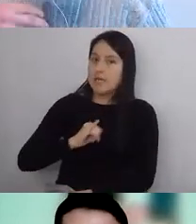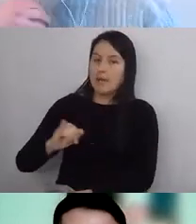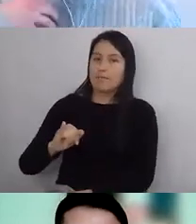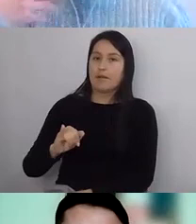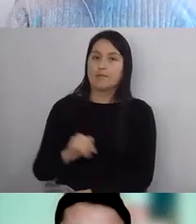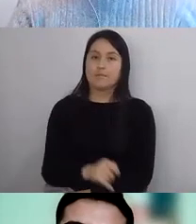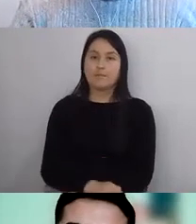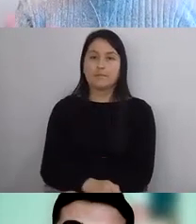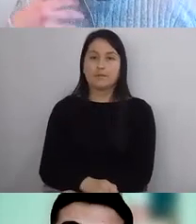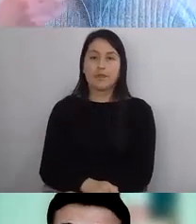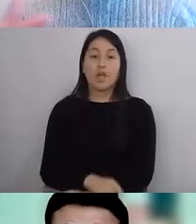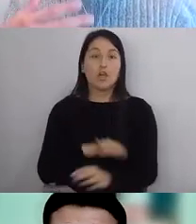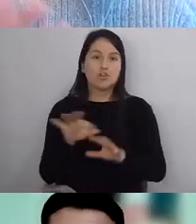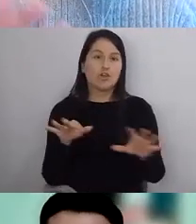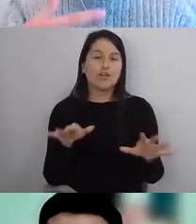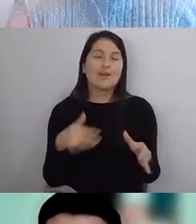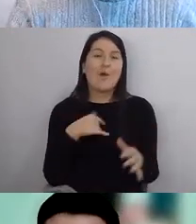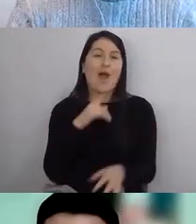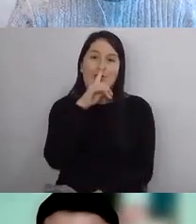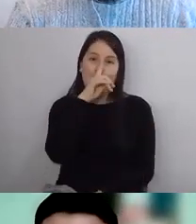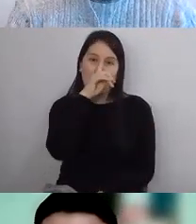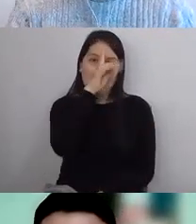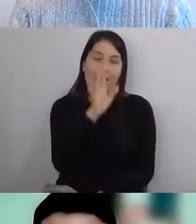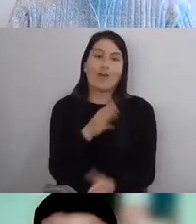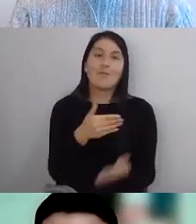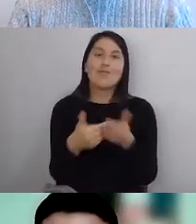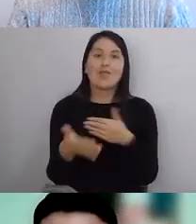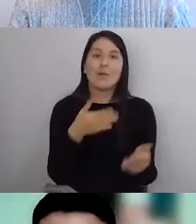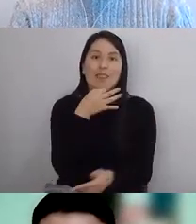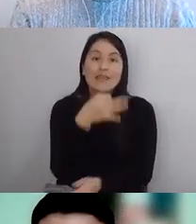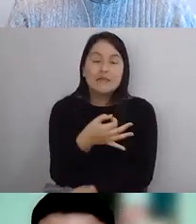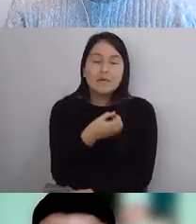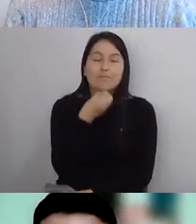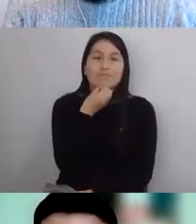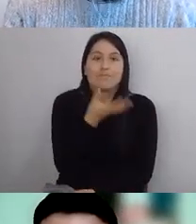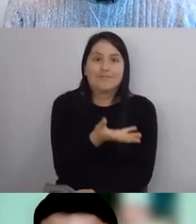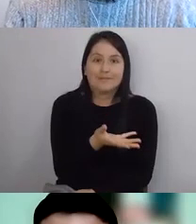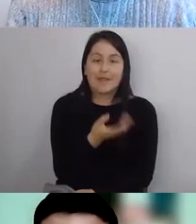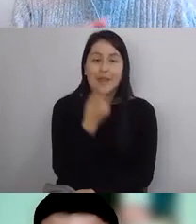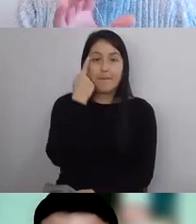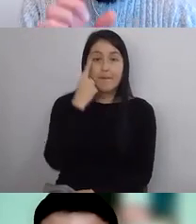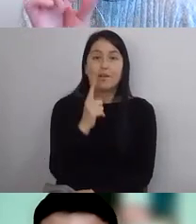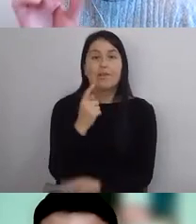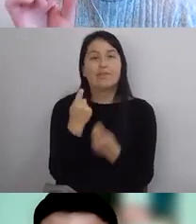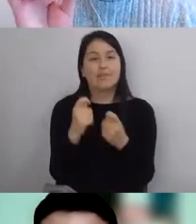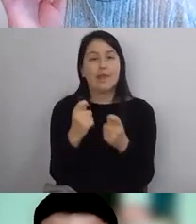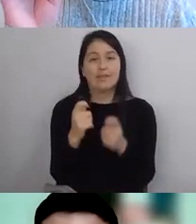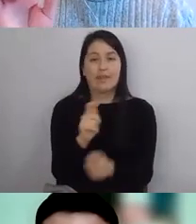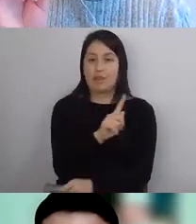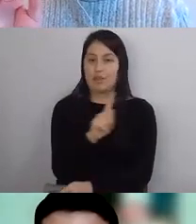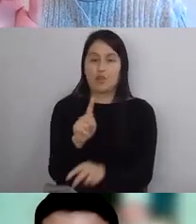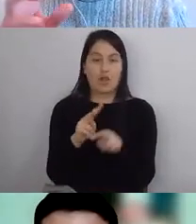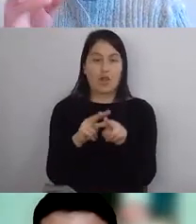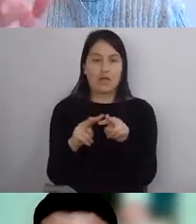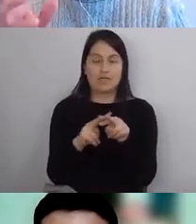que nos salen también de manera muy innata, ¿ya? Pero tener consciente de no hacerlo, porque esas cosas, esas